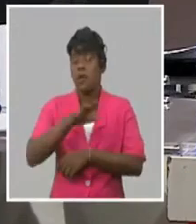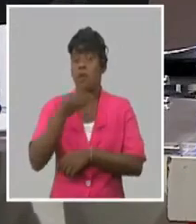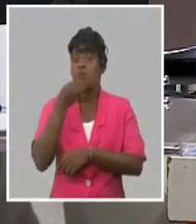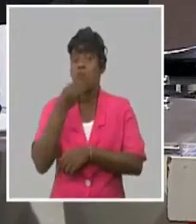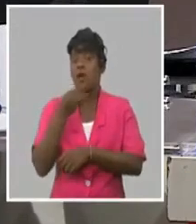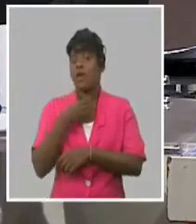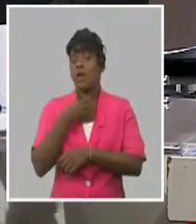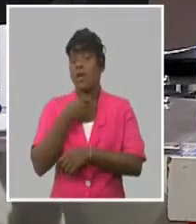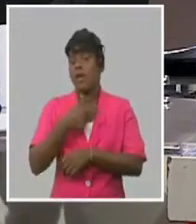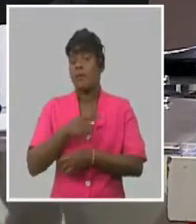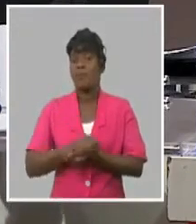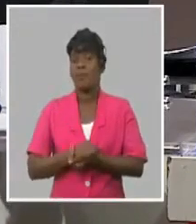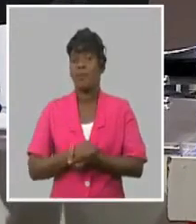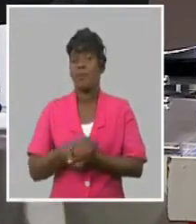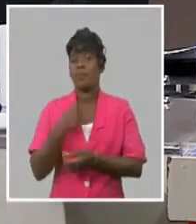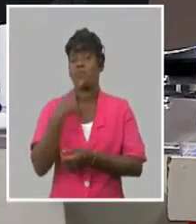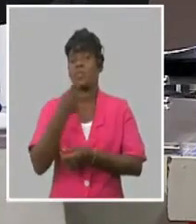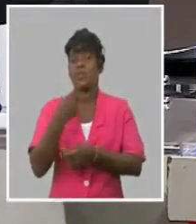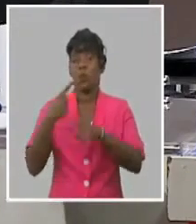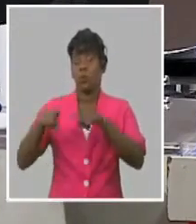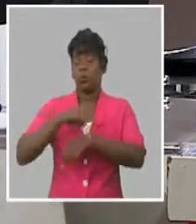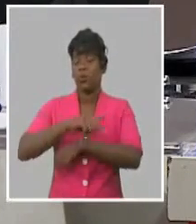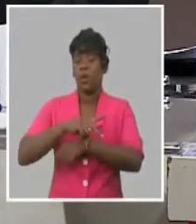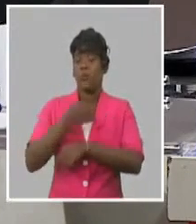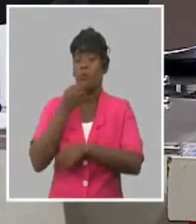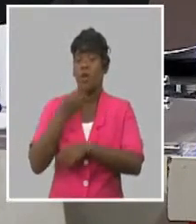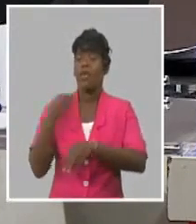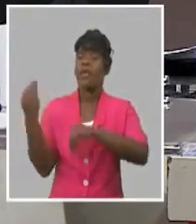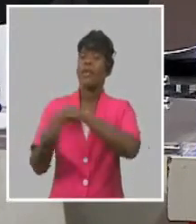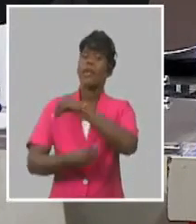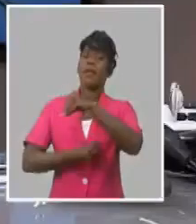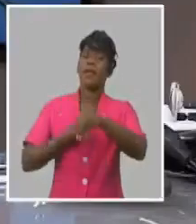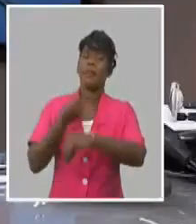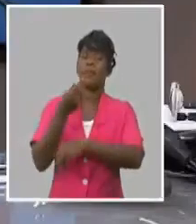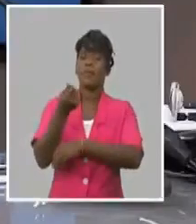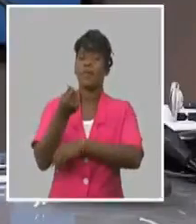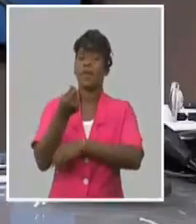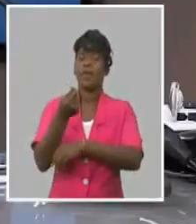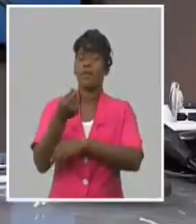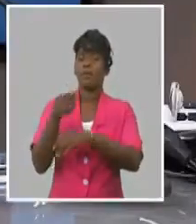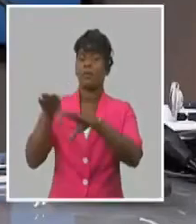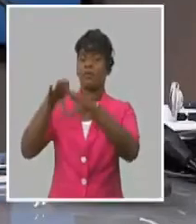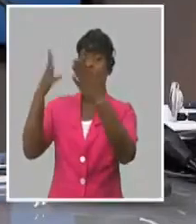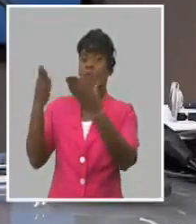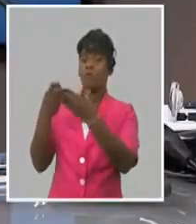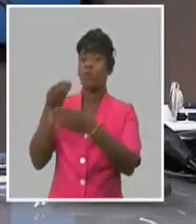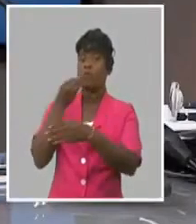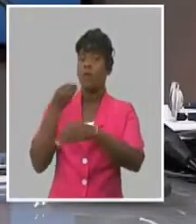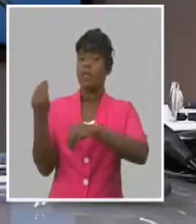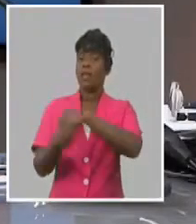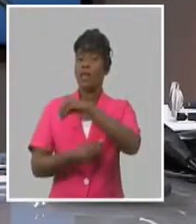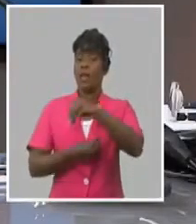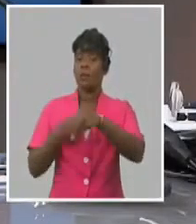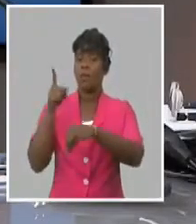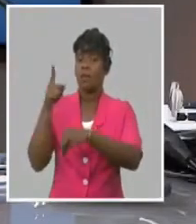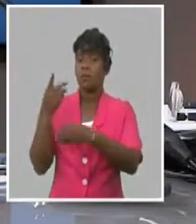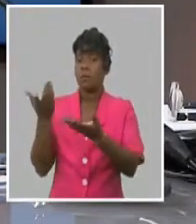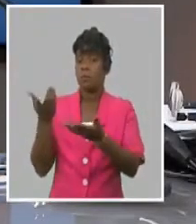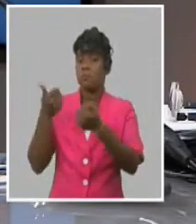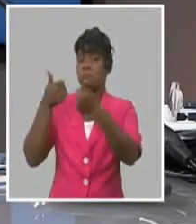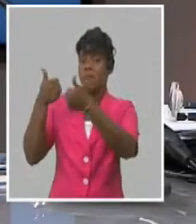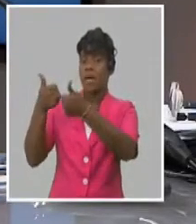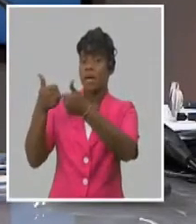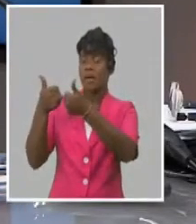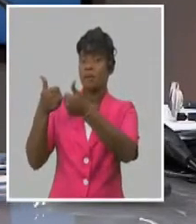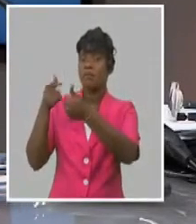cambio se hace de un día para otro, porque no importan las consecuencias sociales, ¿no? En cualquier sociedad y en cualquier economía eso ocurre, y la gente